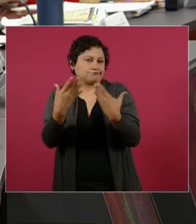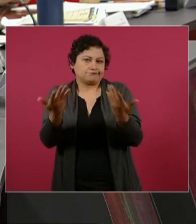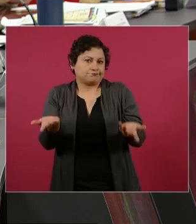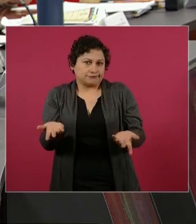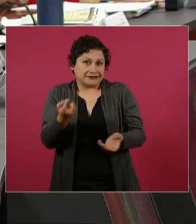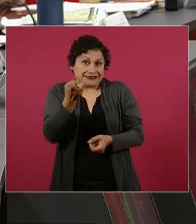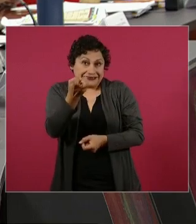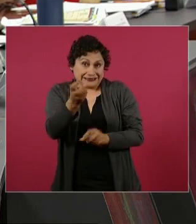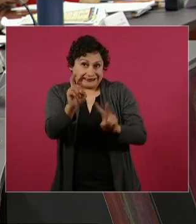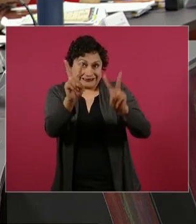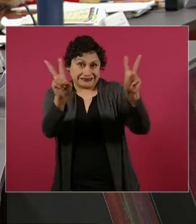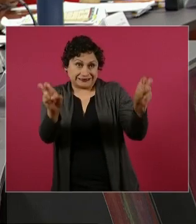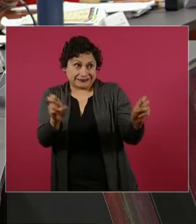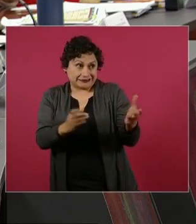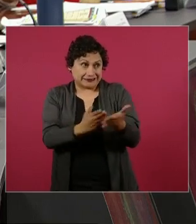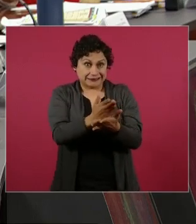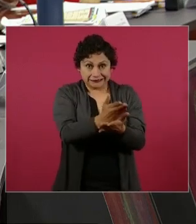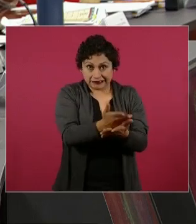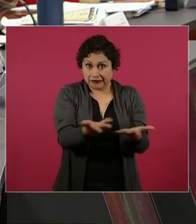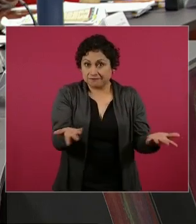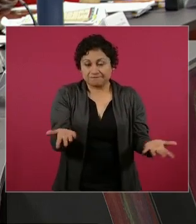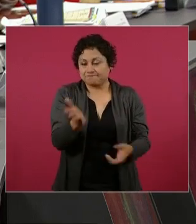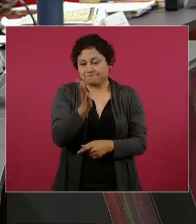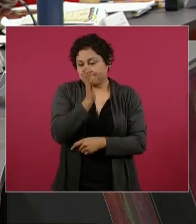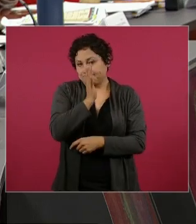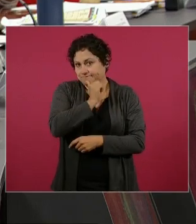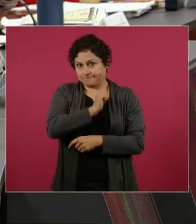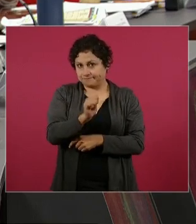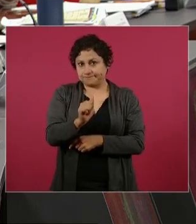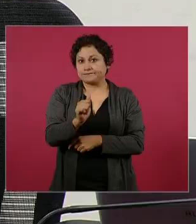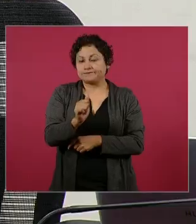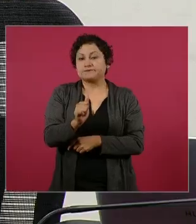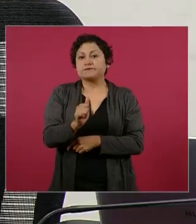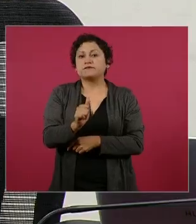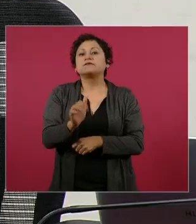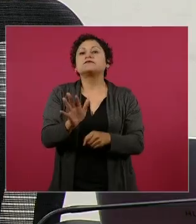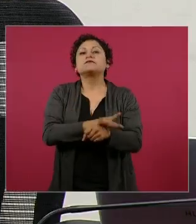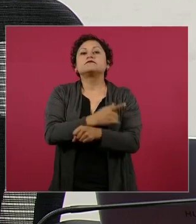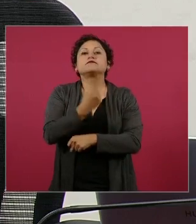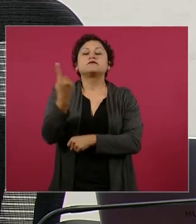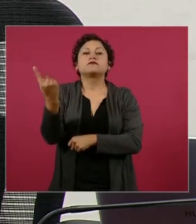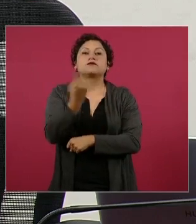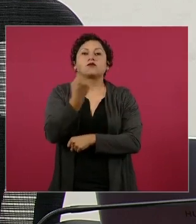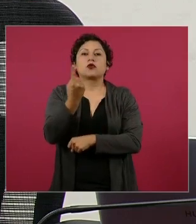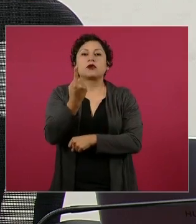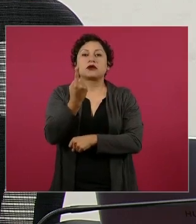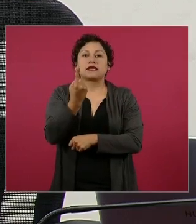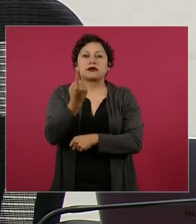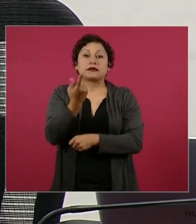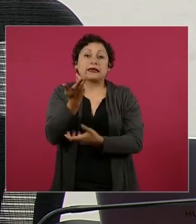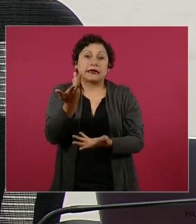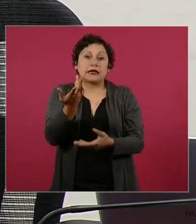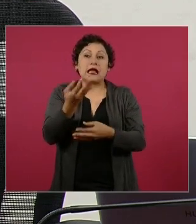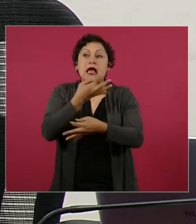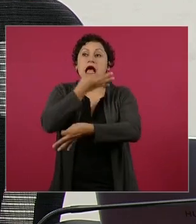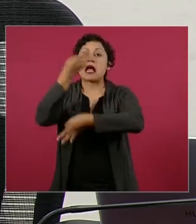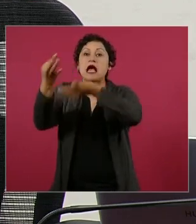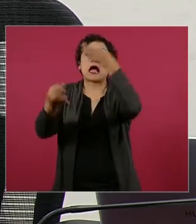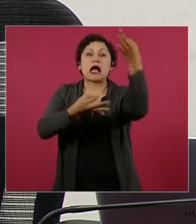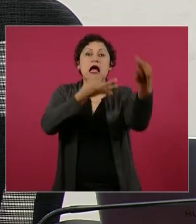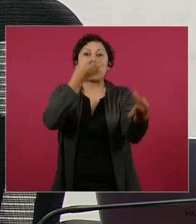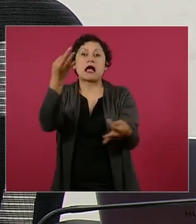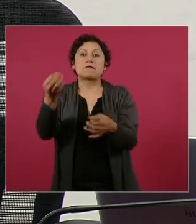trastocar esos tiempos electorales, porque es una difusión masiva muy